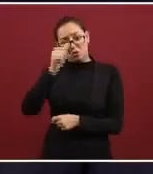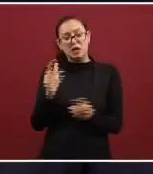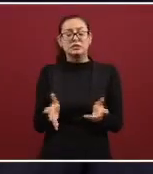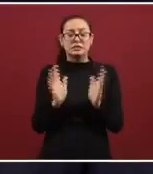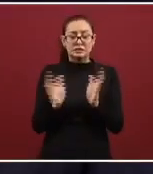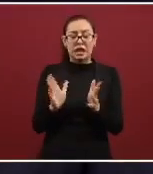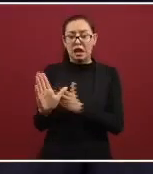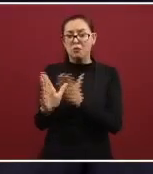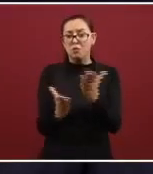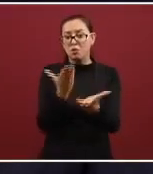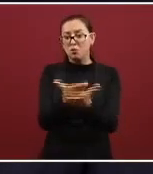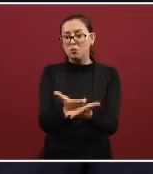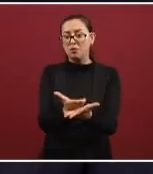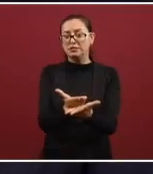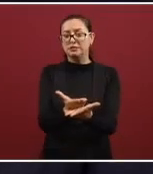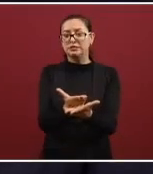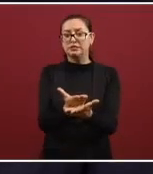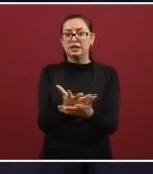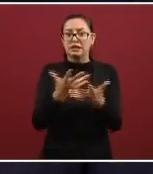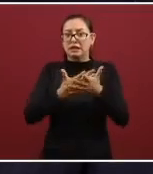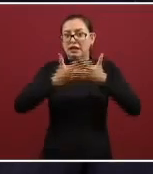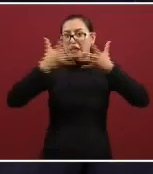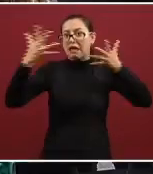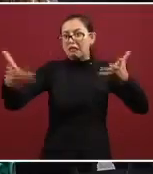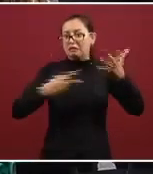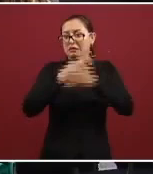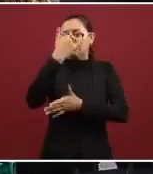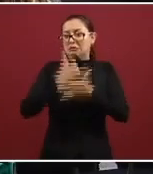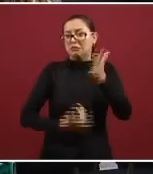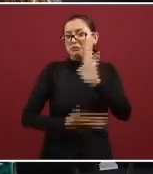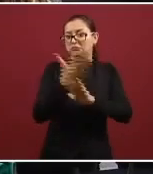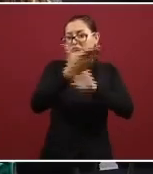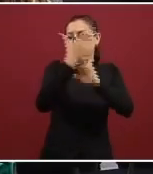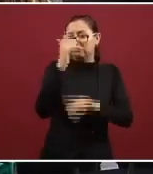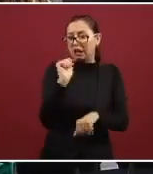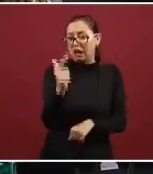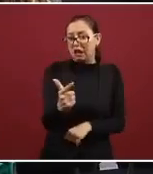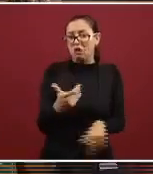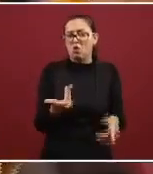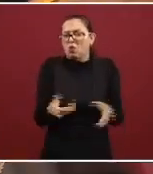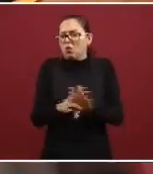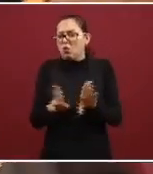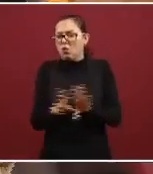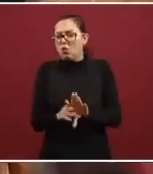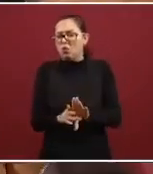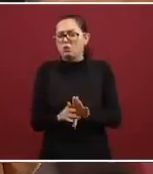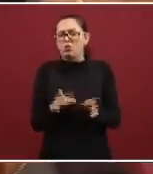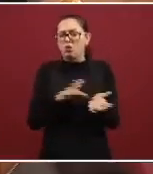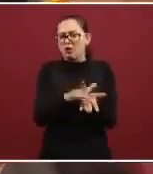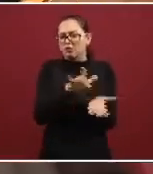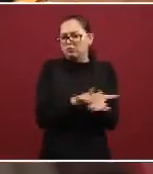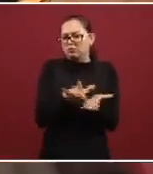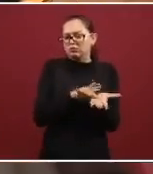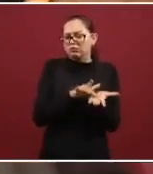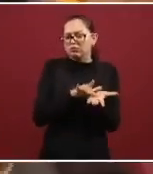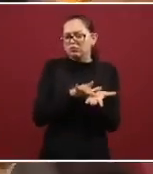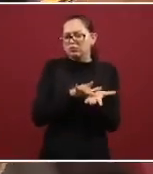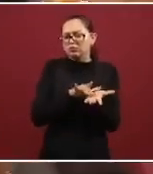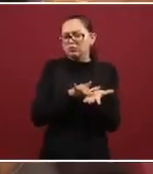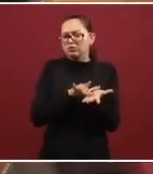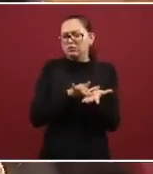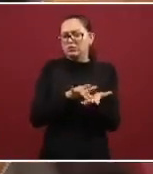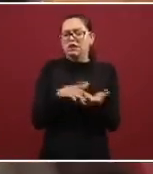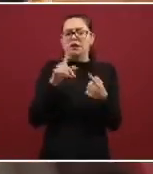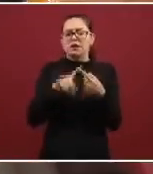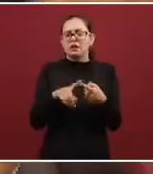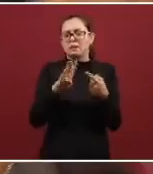han propuesto megaproyectos para los estados y cómo funcionaría, o sea, cómo sería el apoyo, si ya tiene de